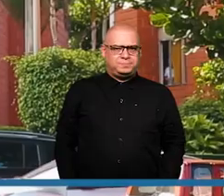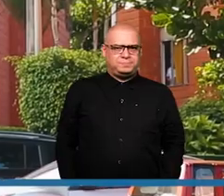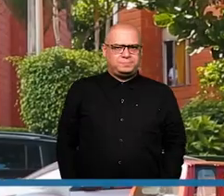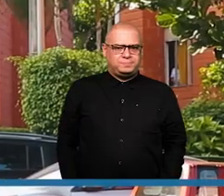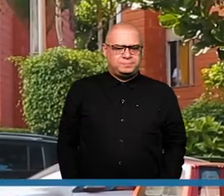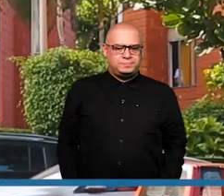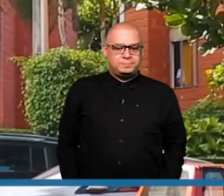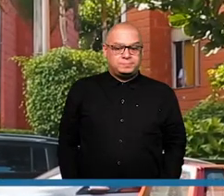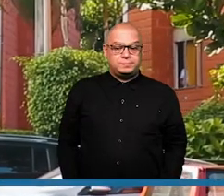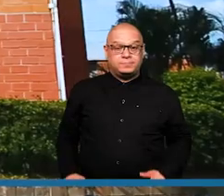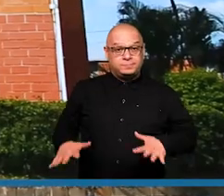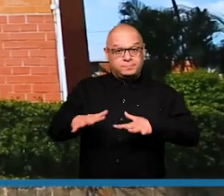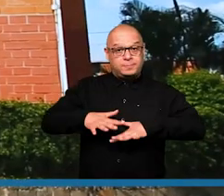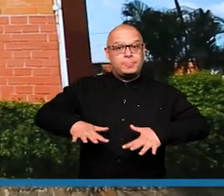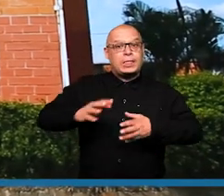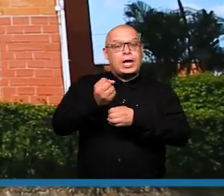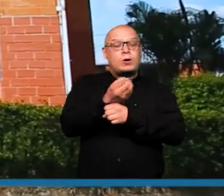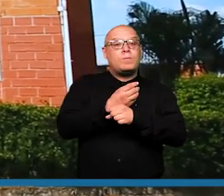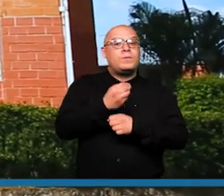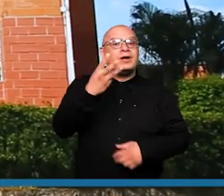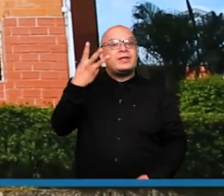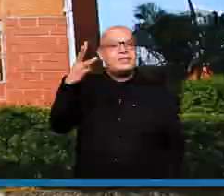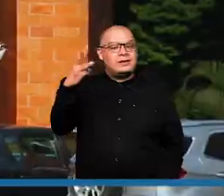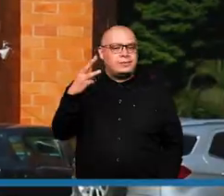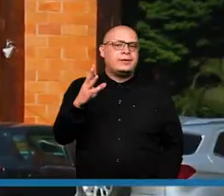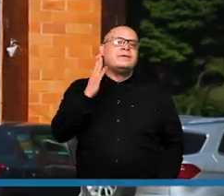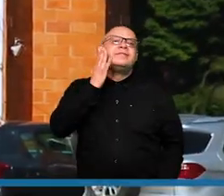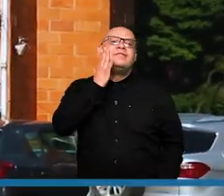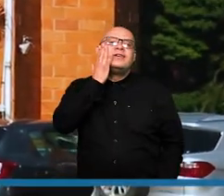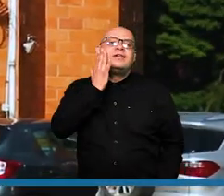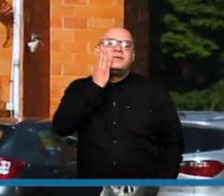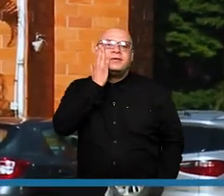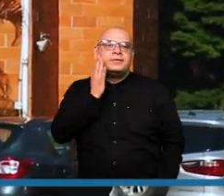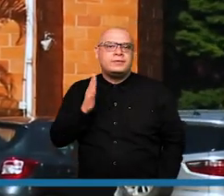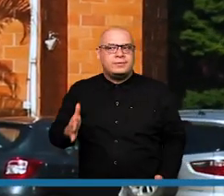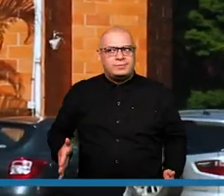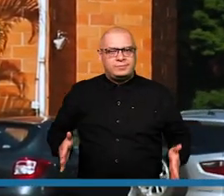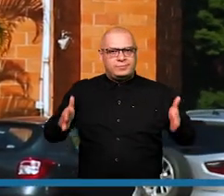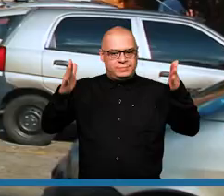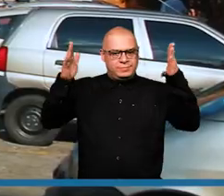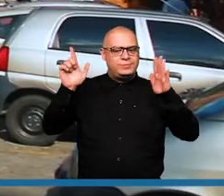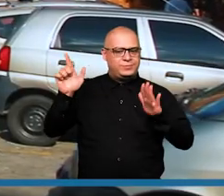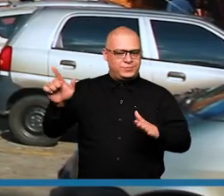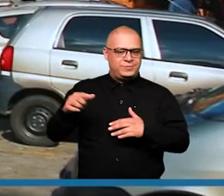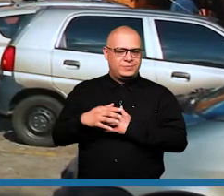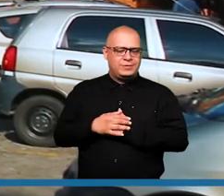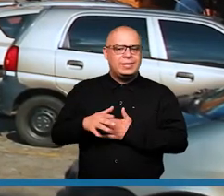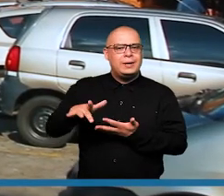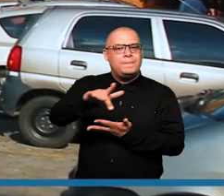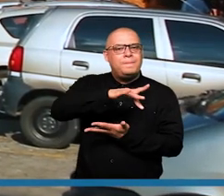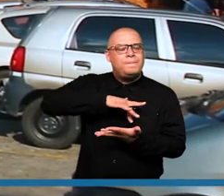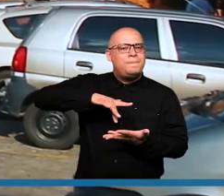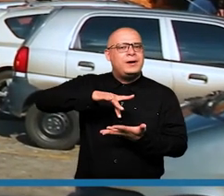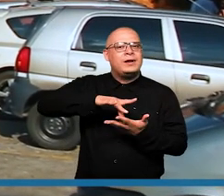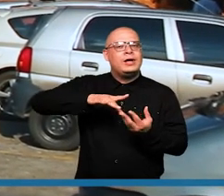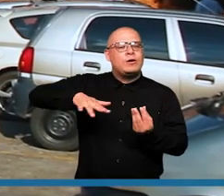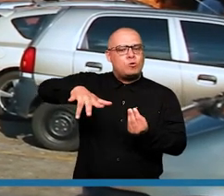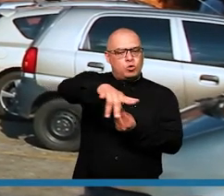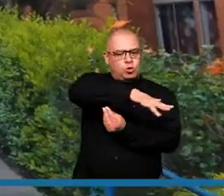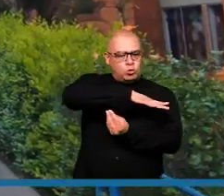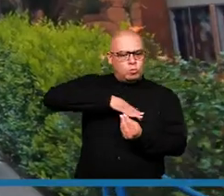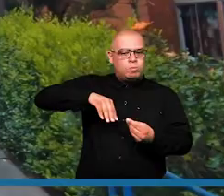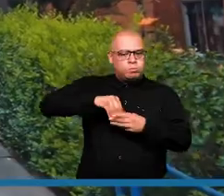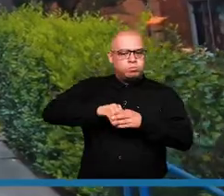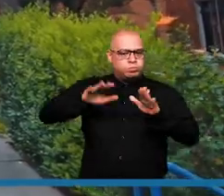Estamos en el sector de la Comuna 13, Barrio San Javier, Urbanización San Michi. En todo un parque ecológico dentro de